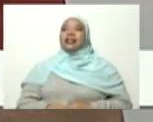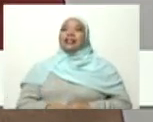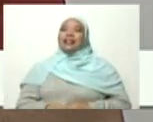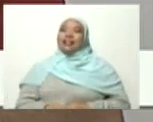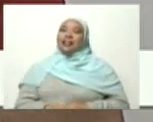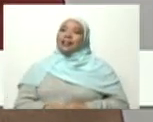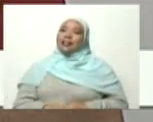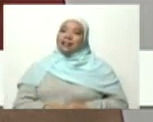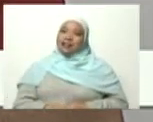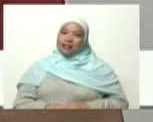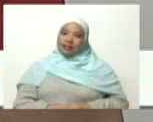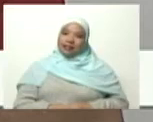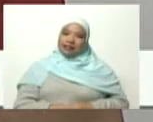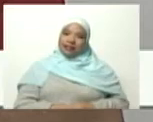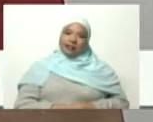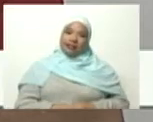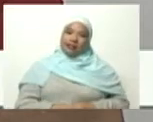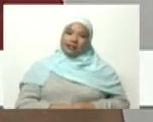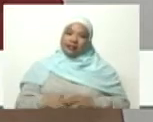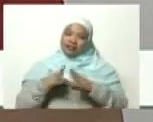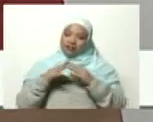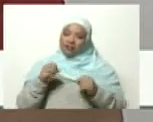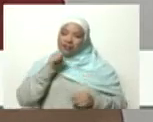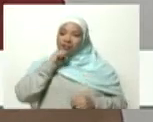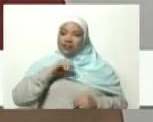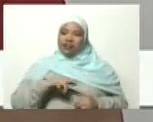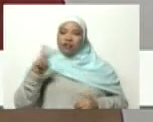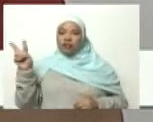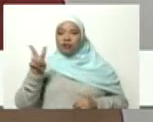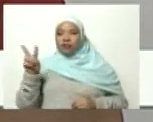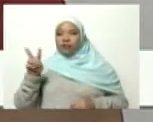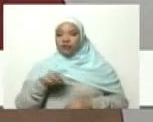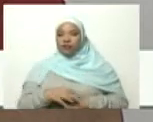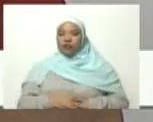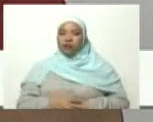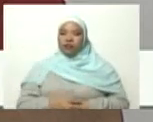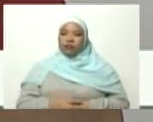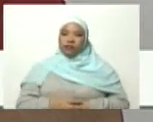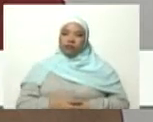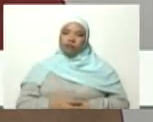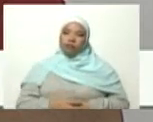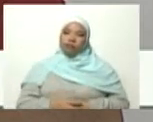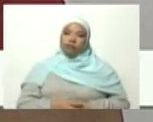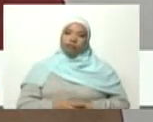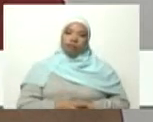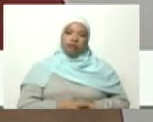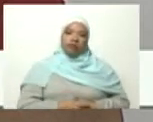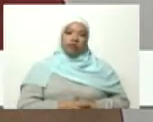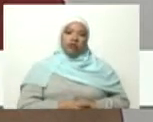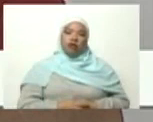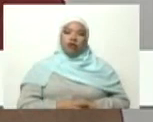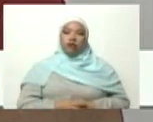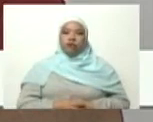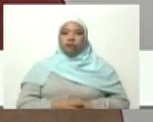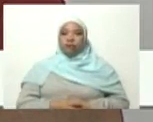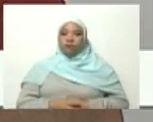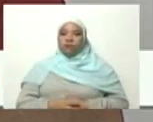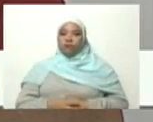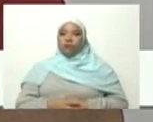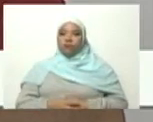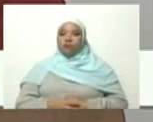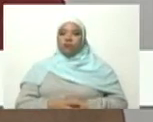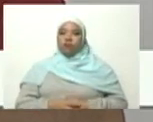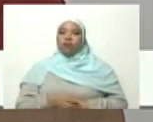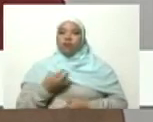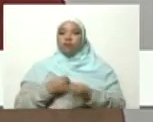tenemos torio, ahora descubrieron torio aquí en Venezuela. y esos son materiales y